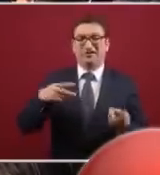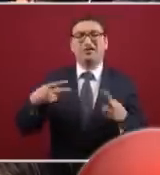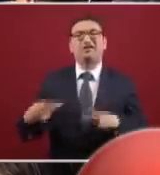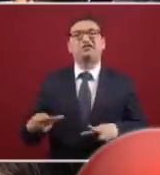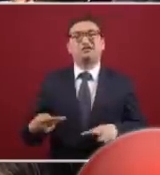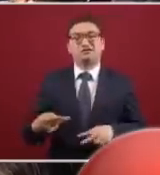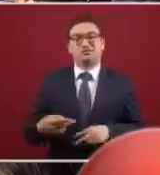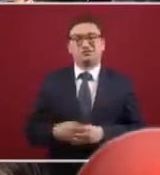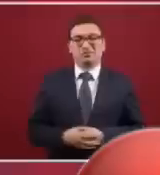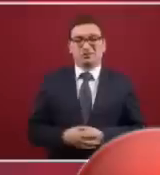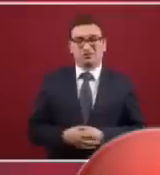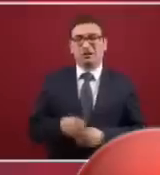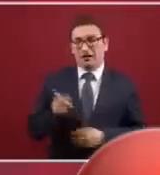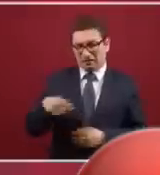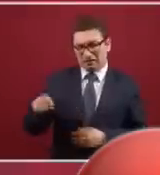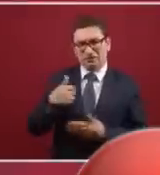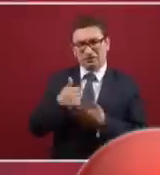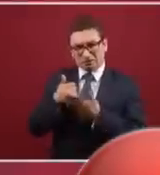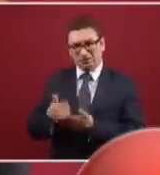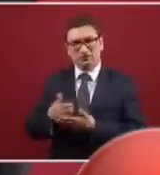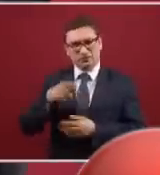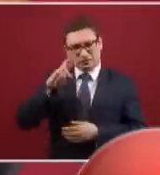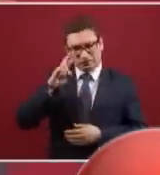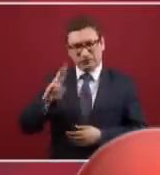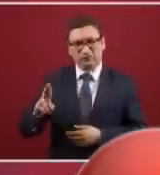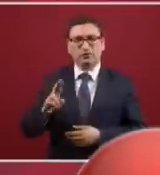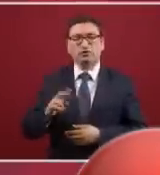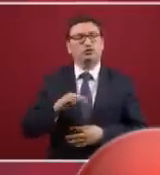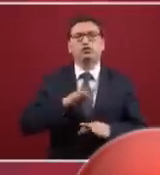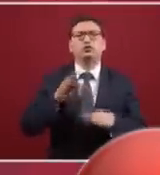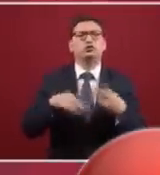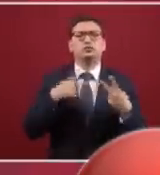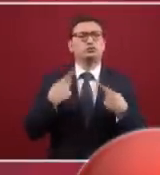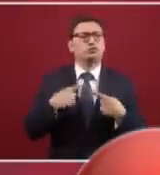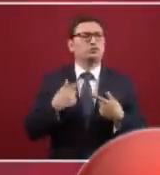lo digo de manera respetuosa, cada quien es libre